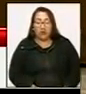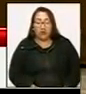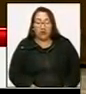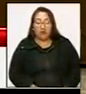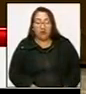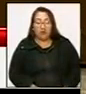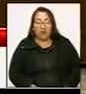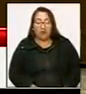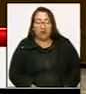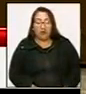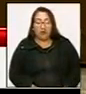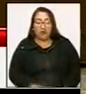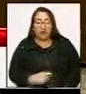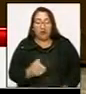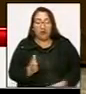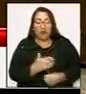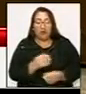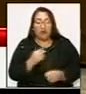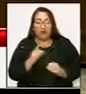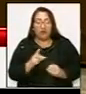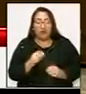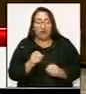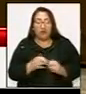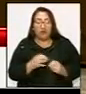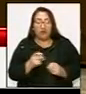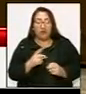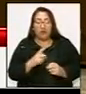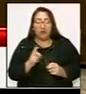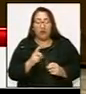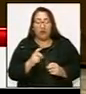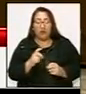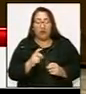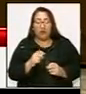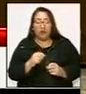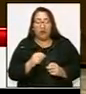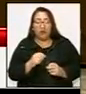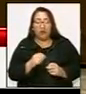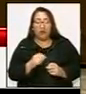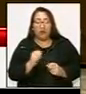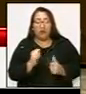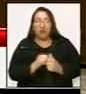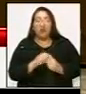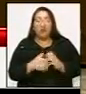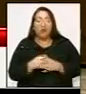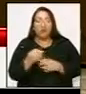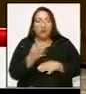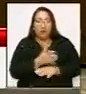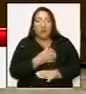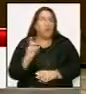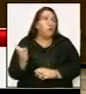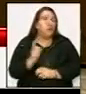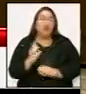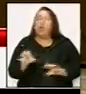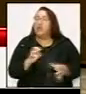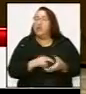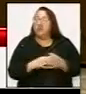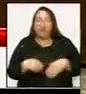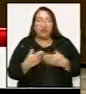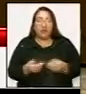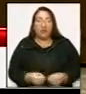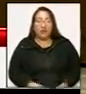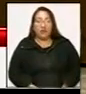7, si bien dicho mecanismo durante el periodo que estuvo vigente no logró ser el